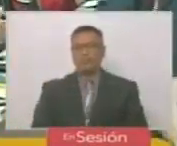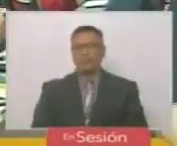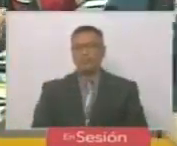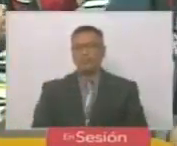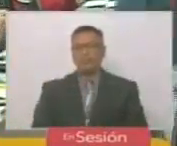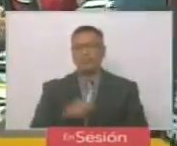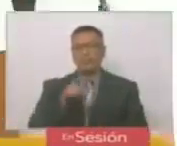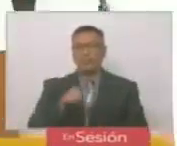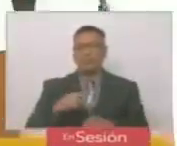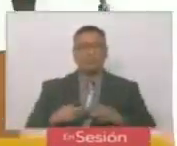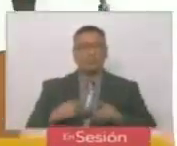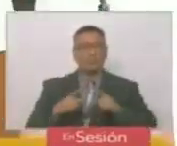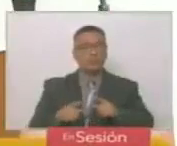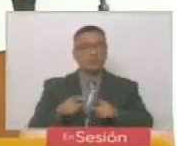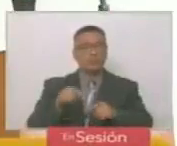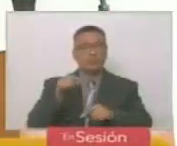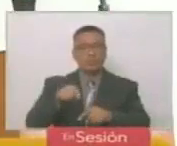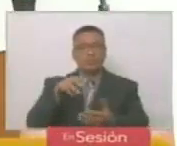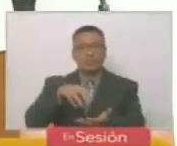En esta asamblea,